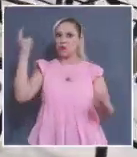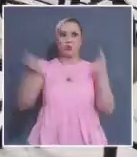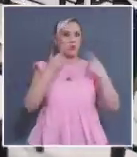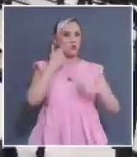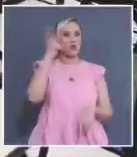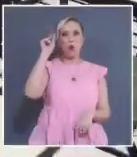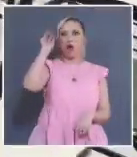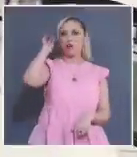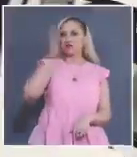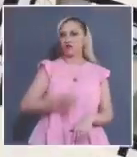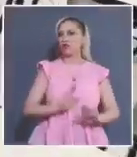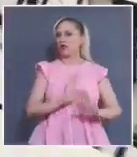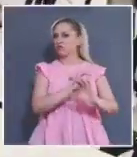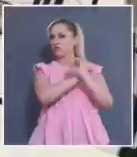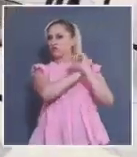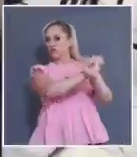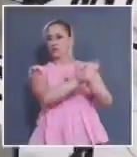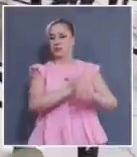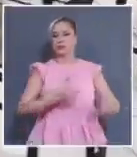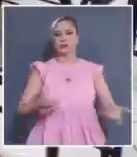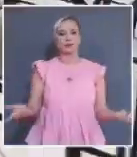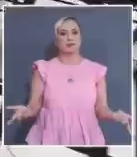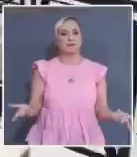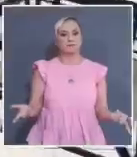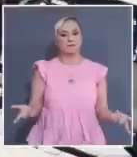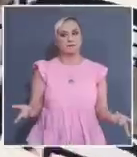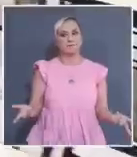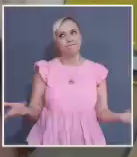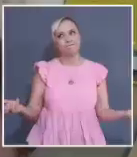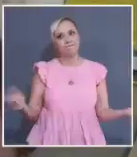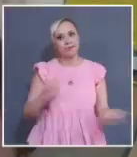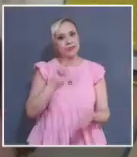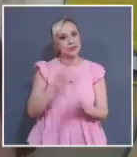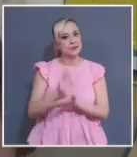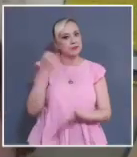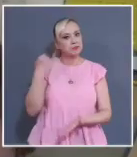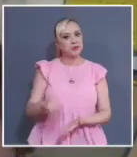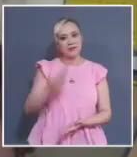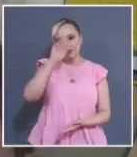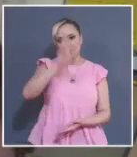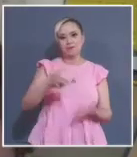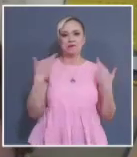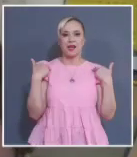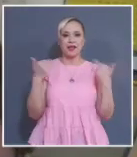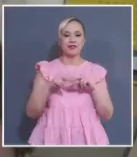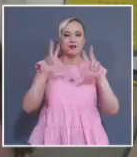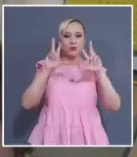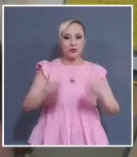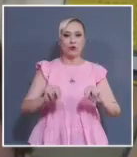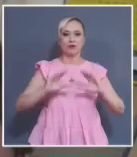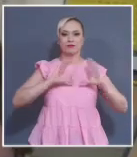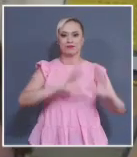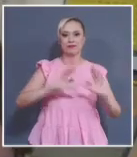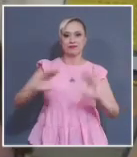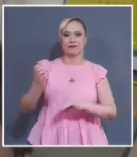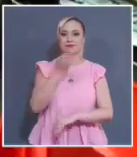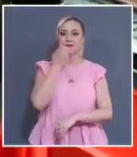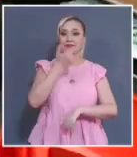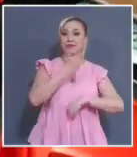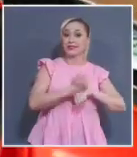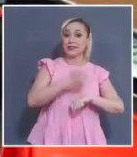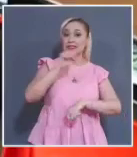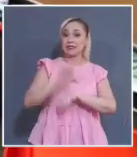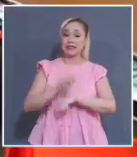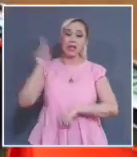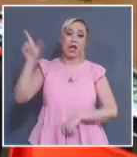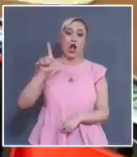Un proyecto de ley que prohíbe a los profesores discutir sobre orientación sexual o identidad de género dentro de las aulas a nivel primaria y secundaria en Luisiana